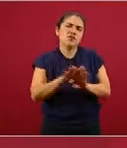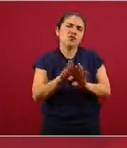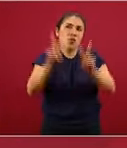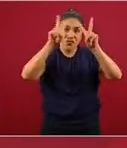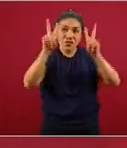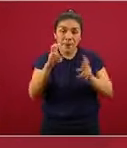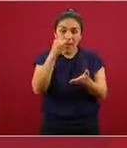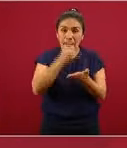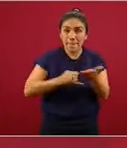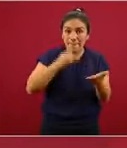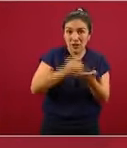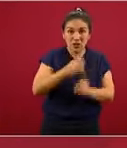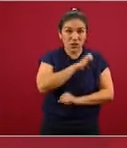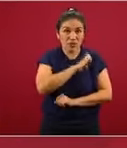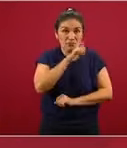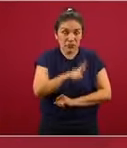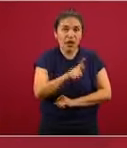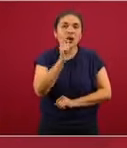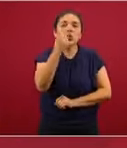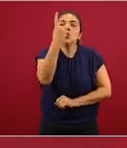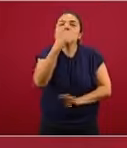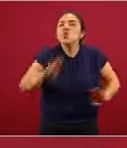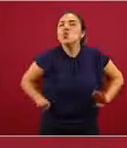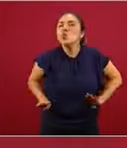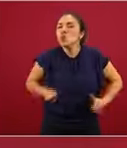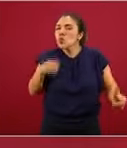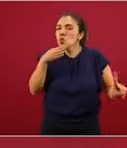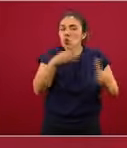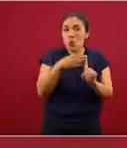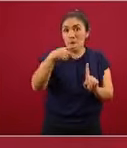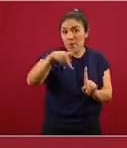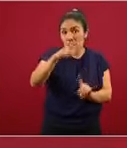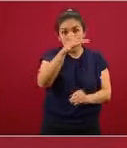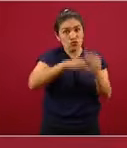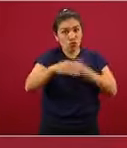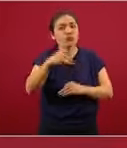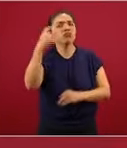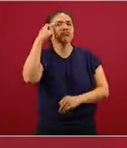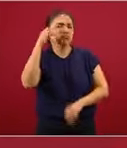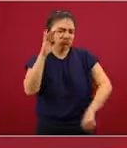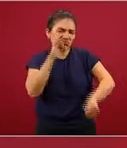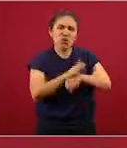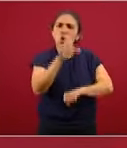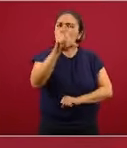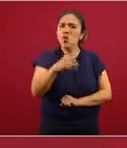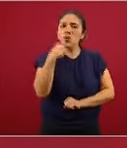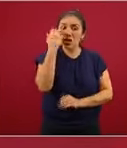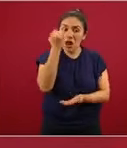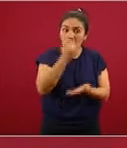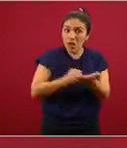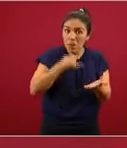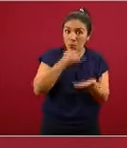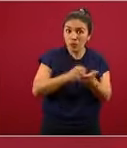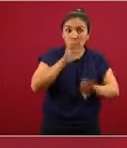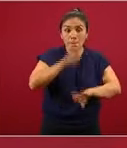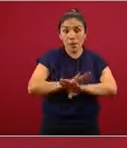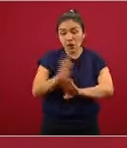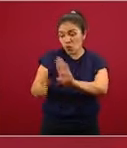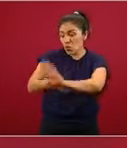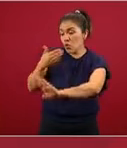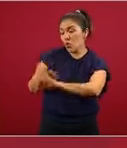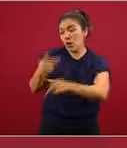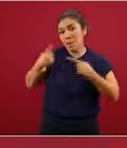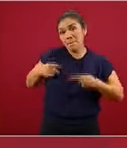de los impuestos especiales es una particularidad, pero todos respaldamos la idea de que no queremos que los impuestos afecten las